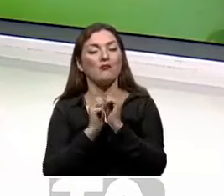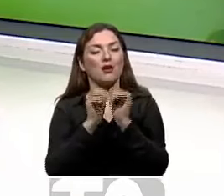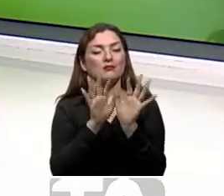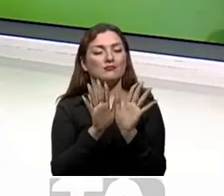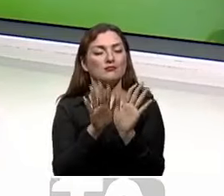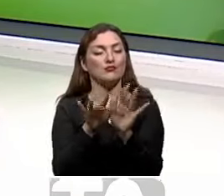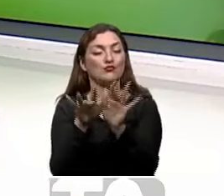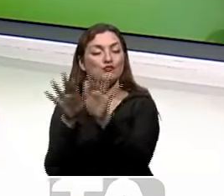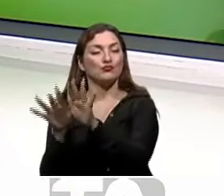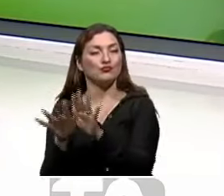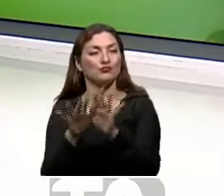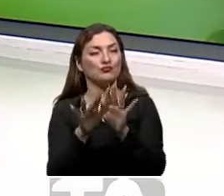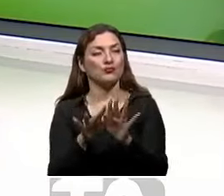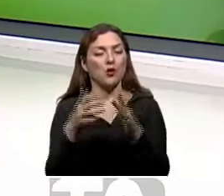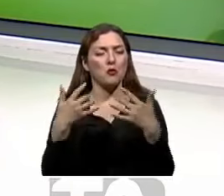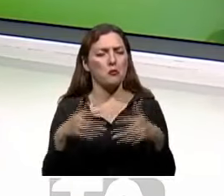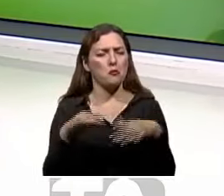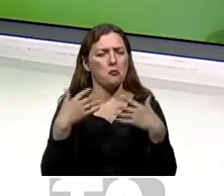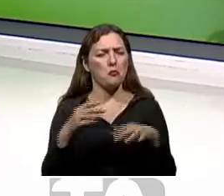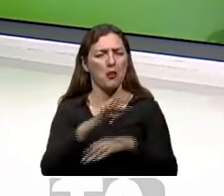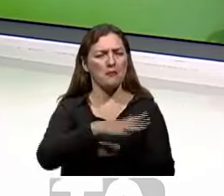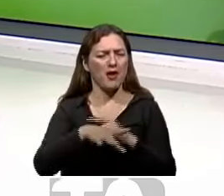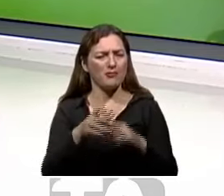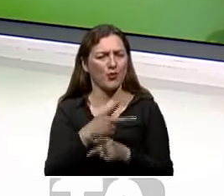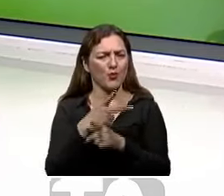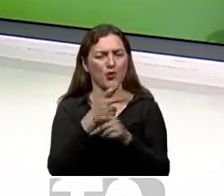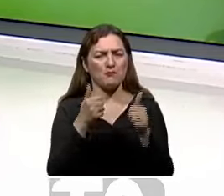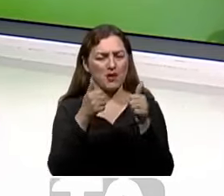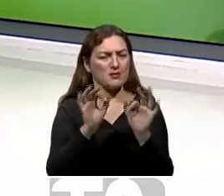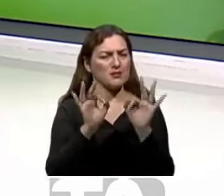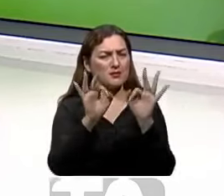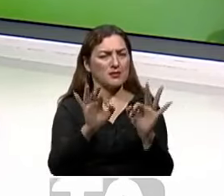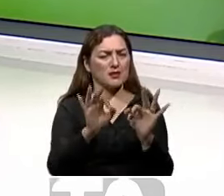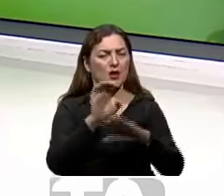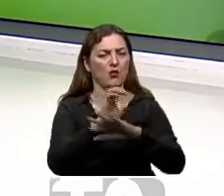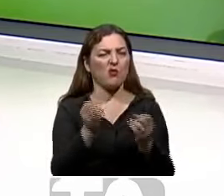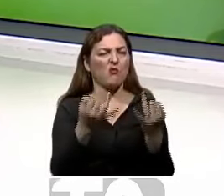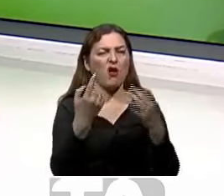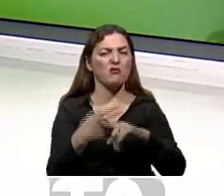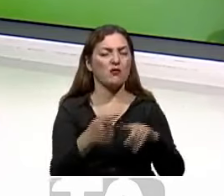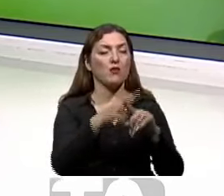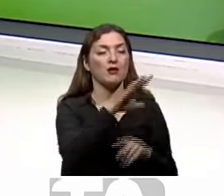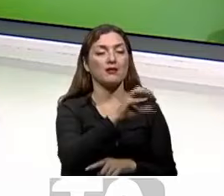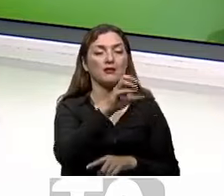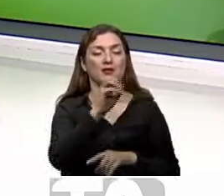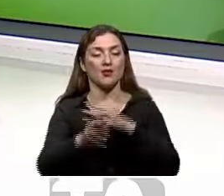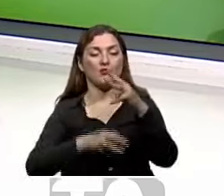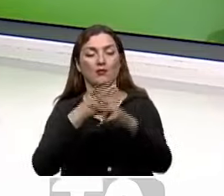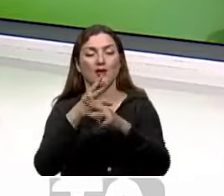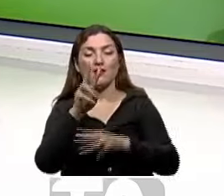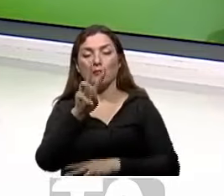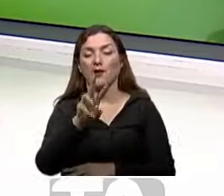este pequeño insecto que tiene una gran misión ambiental. Se estima que en Ecuador hay más de 500 especies, pero en el mundo hay alrededor de